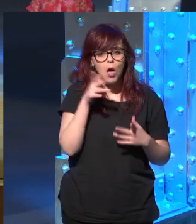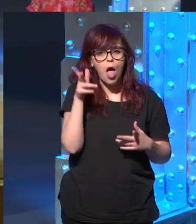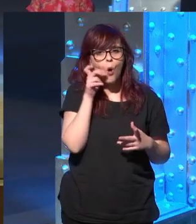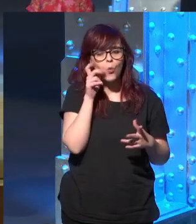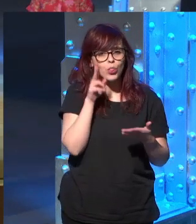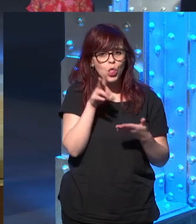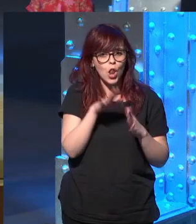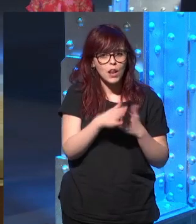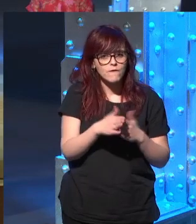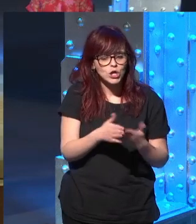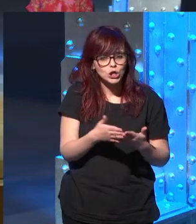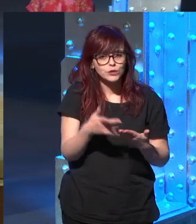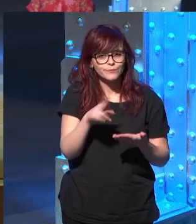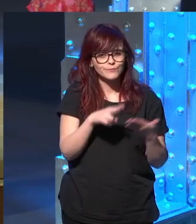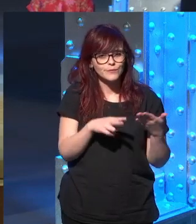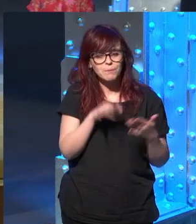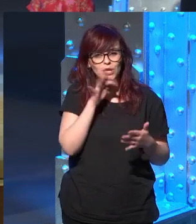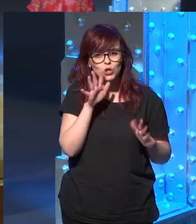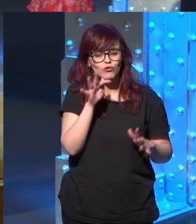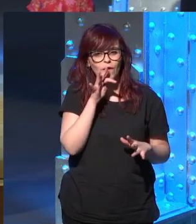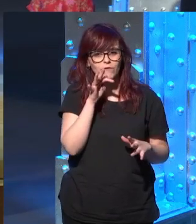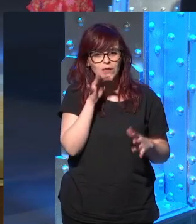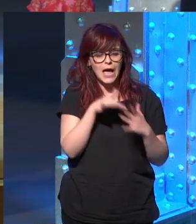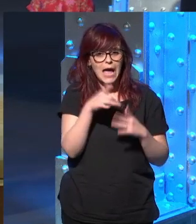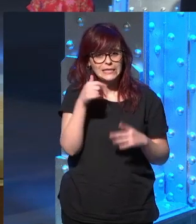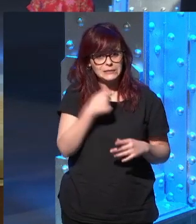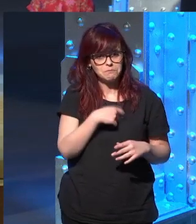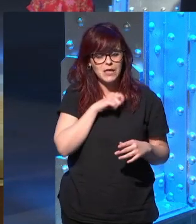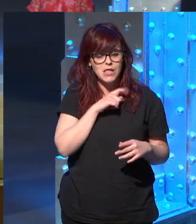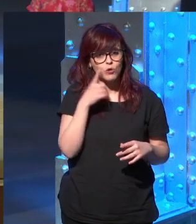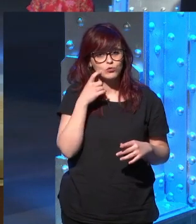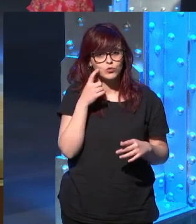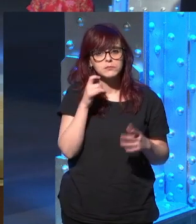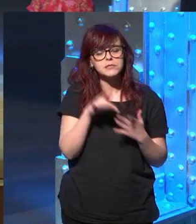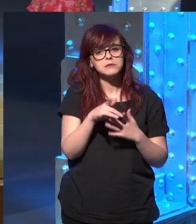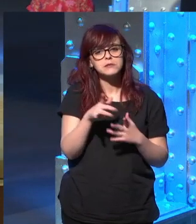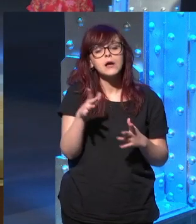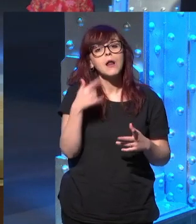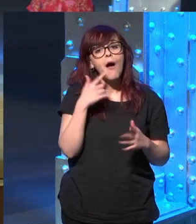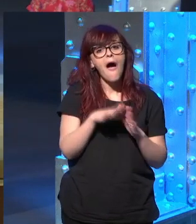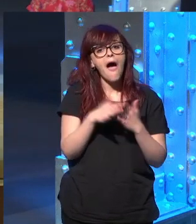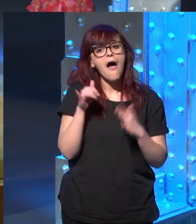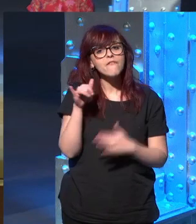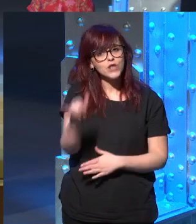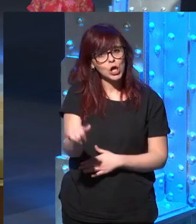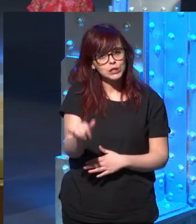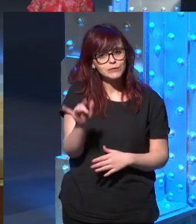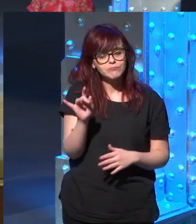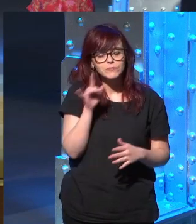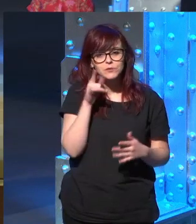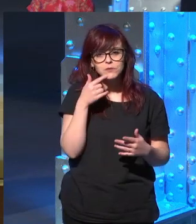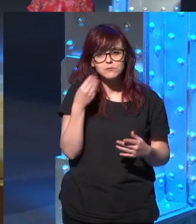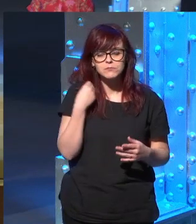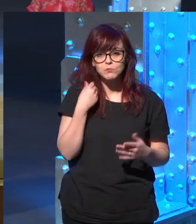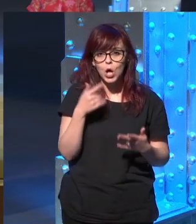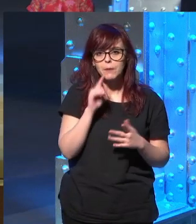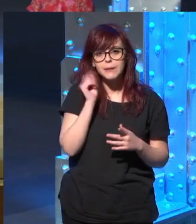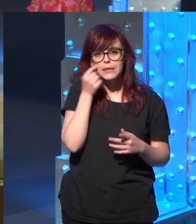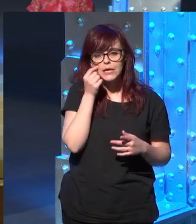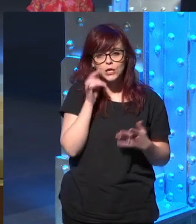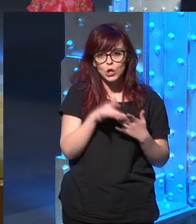audiolibro, pero en España yo creo que no hay todavía esa costumbre. En los aviones, sí. En los aviones. Por lo visto, me enteré el otro día,